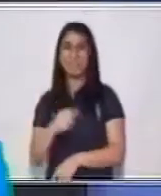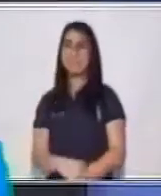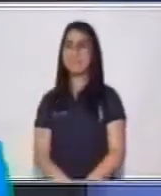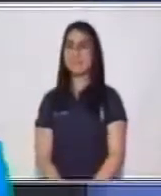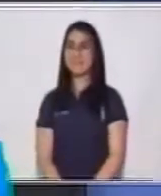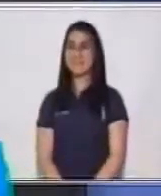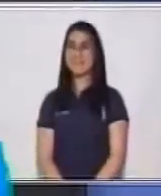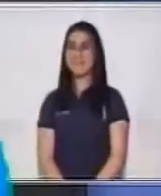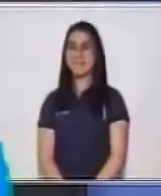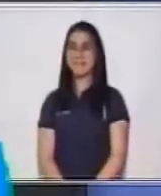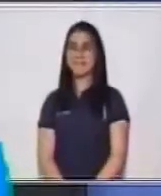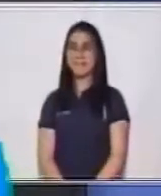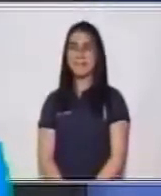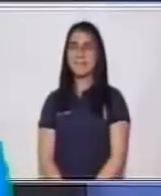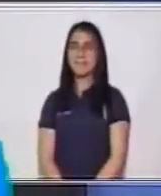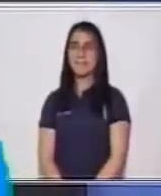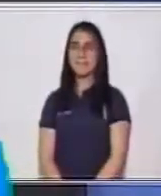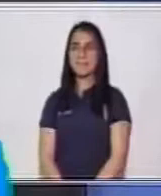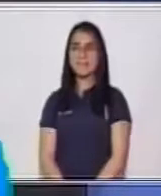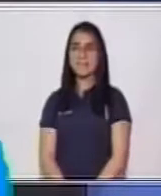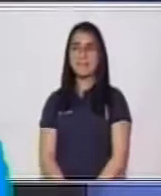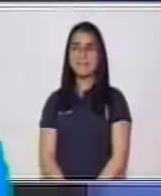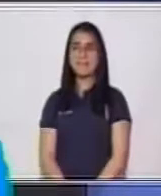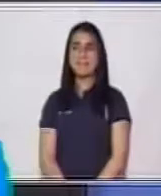menos 0.57 nos va a dar